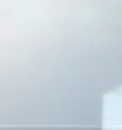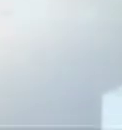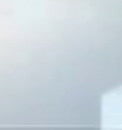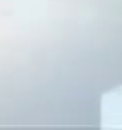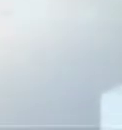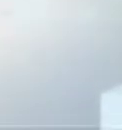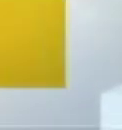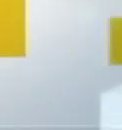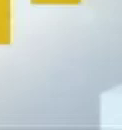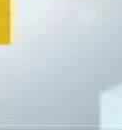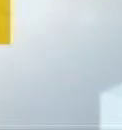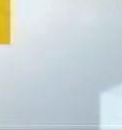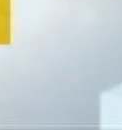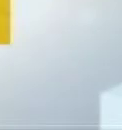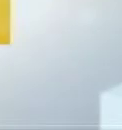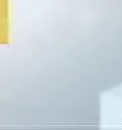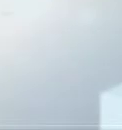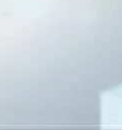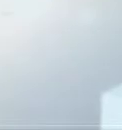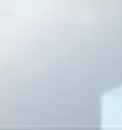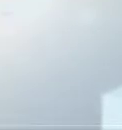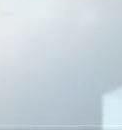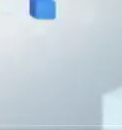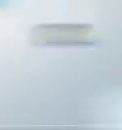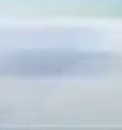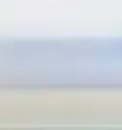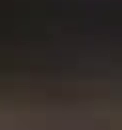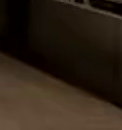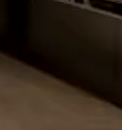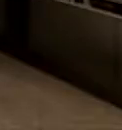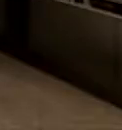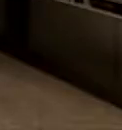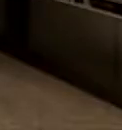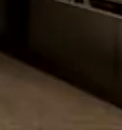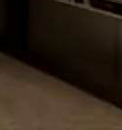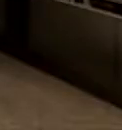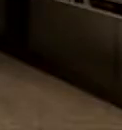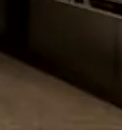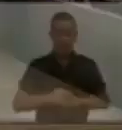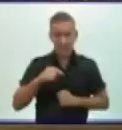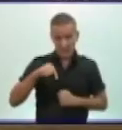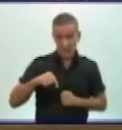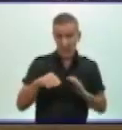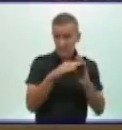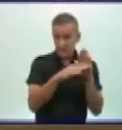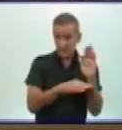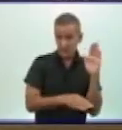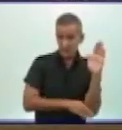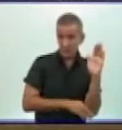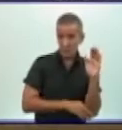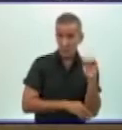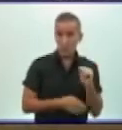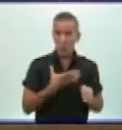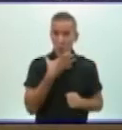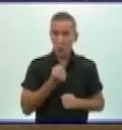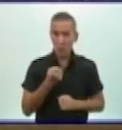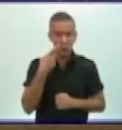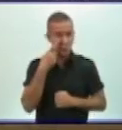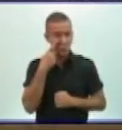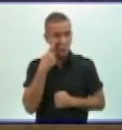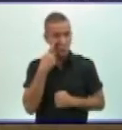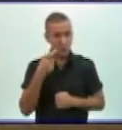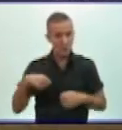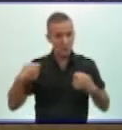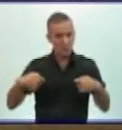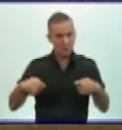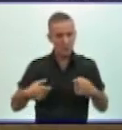Te convido a creerme cuando veo un futuro. Este programa pretende además que los jóvenes conozcan sobre sus deberes para